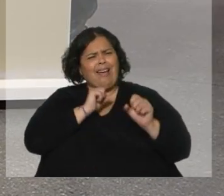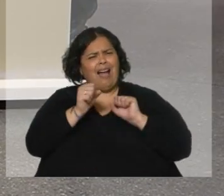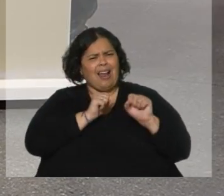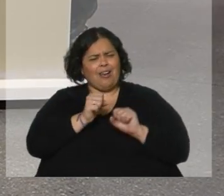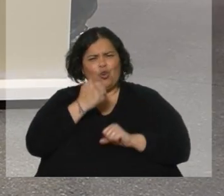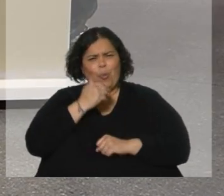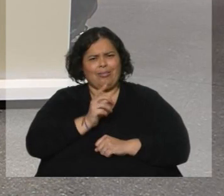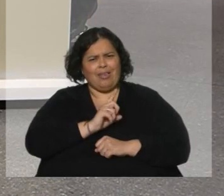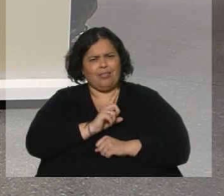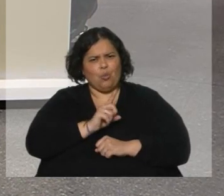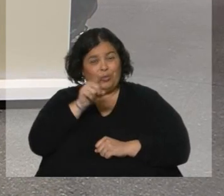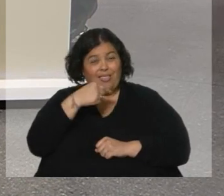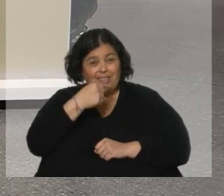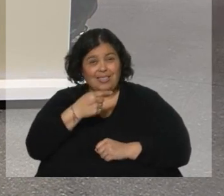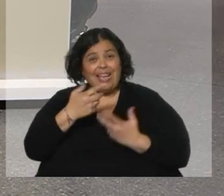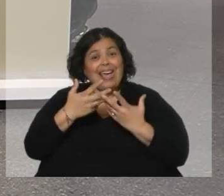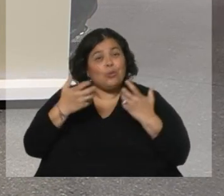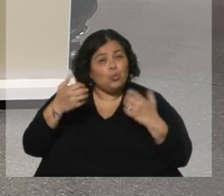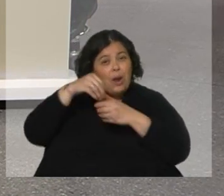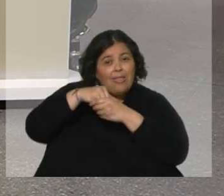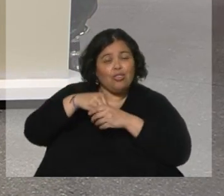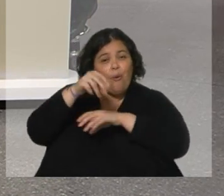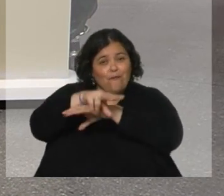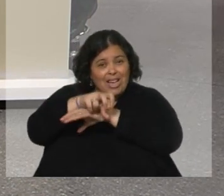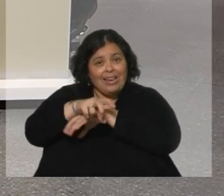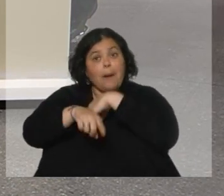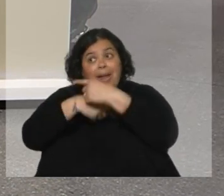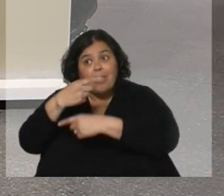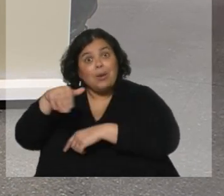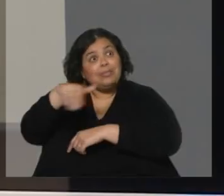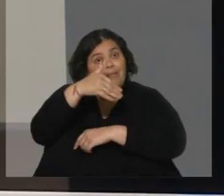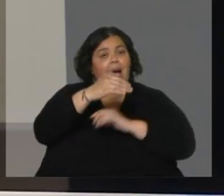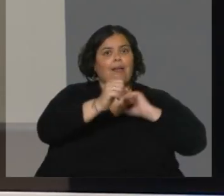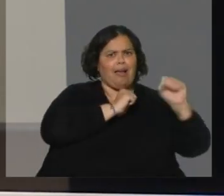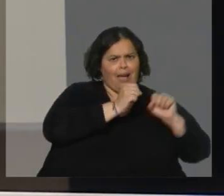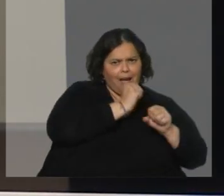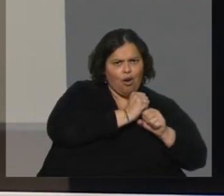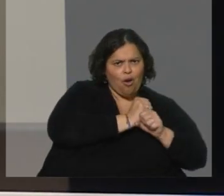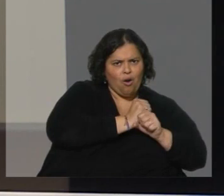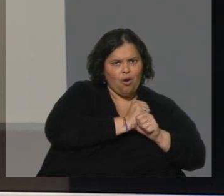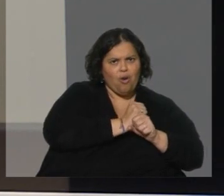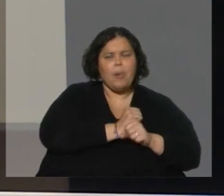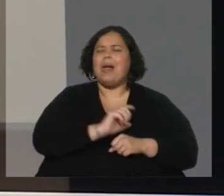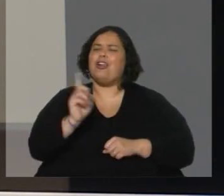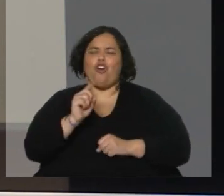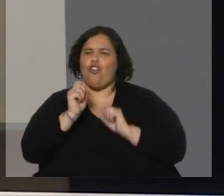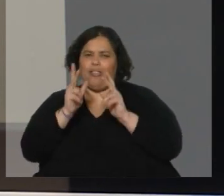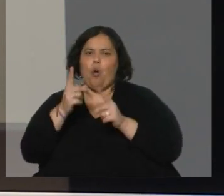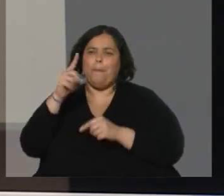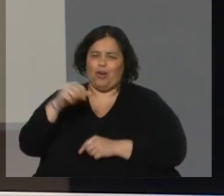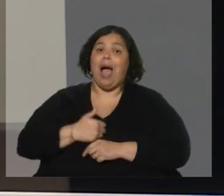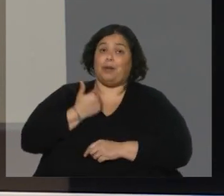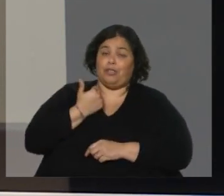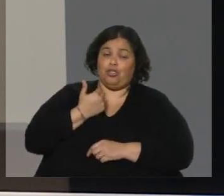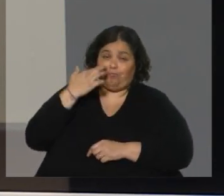armó en fiscalía fue para tener este estudio ahora y este tipo de clientes Bueno no pero que la aprovechó sí claramente de hecho los